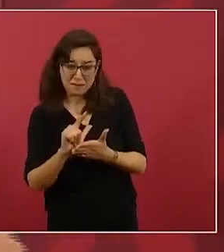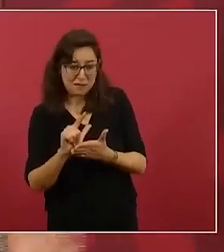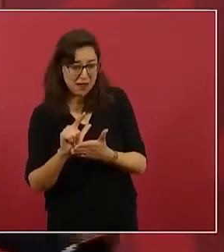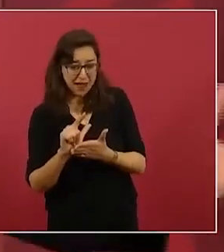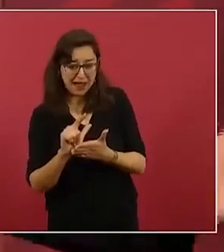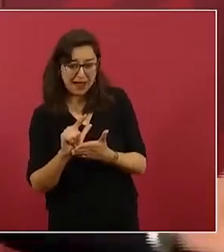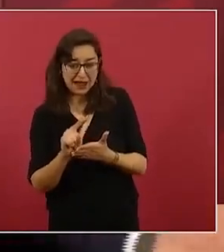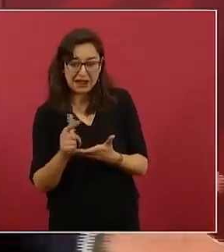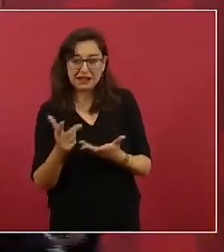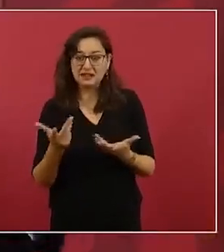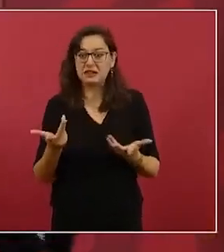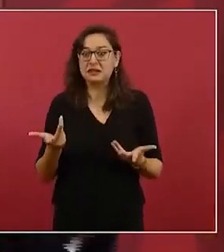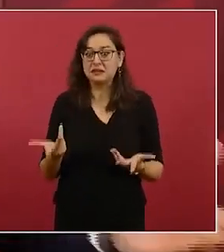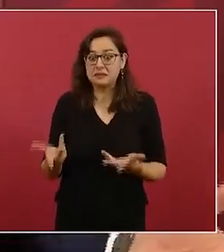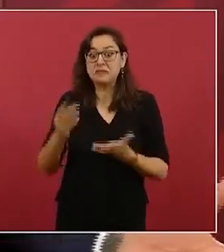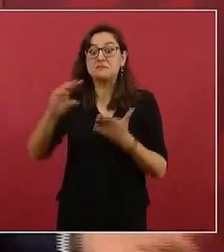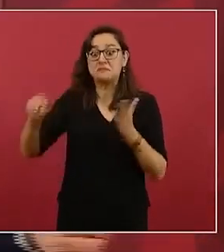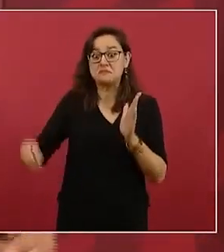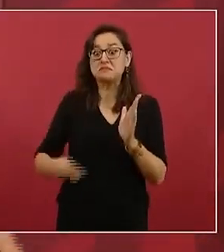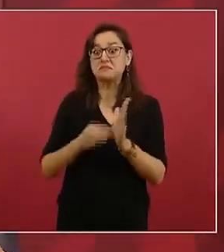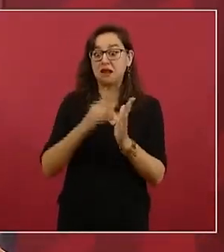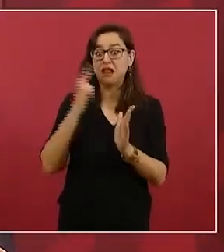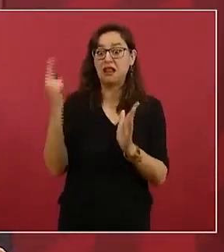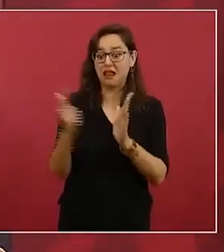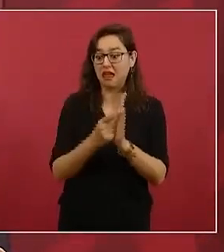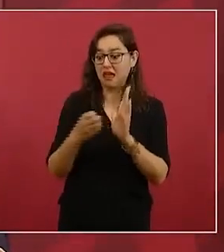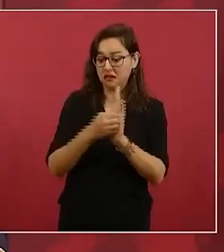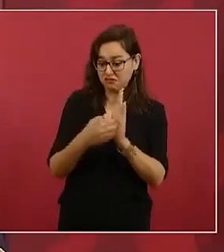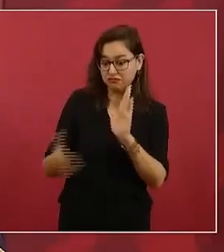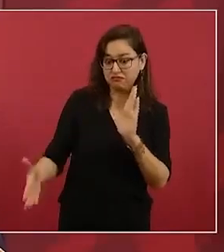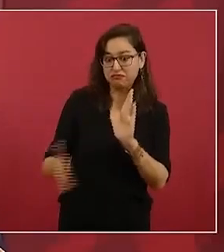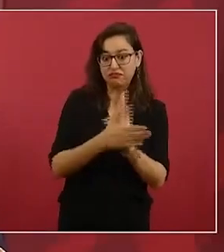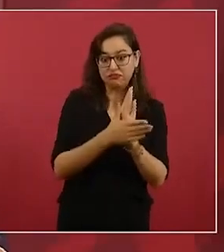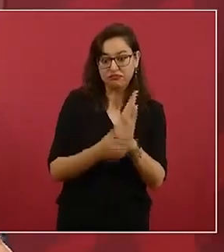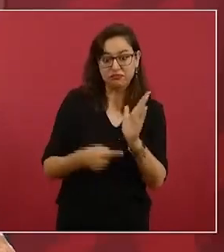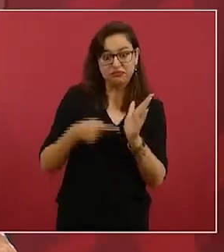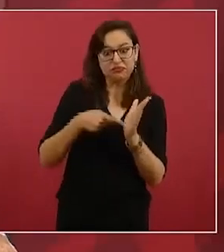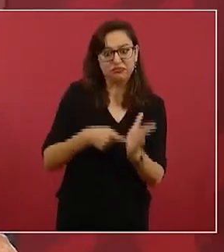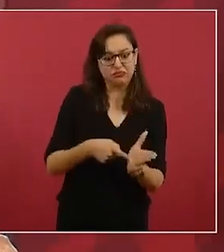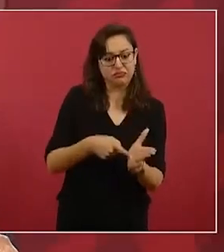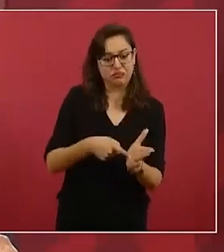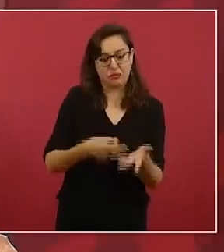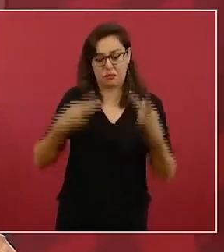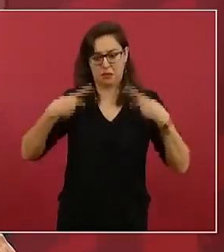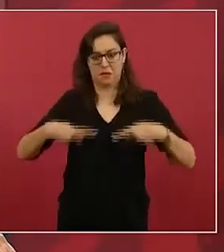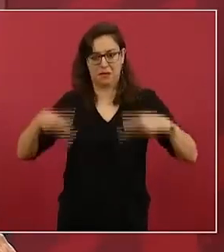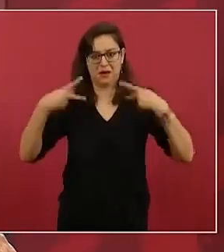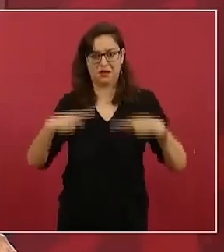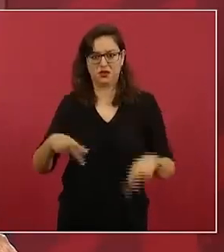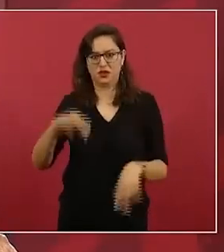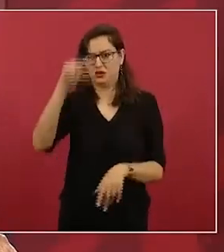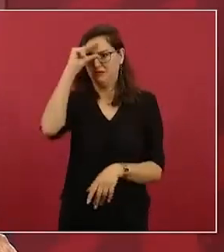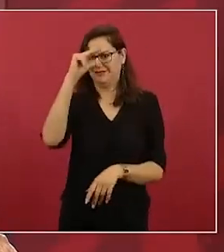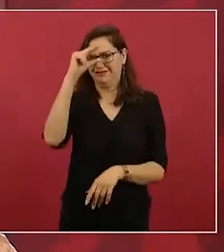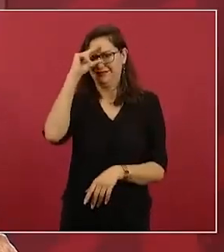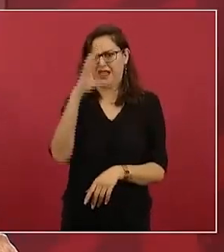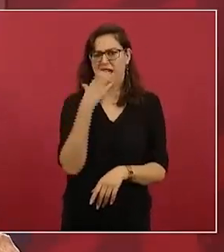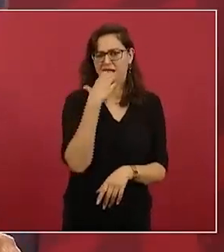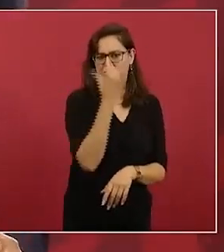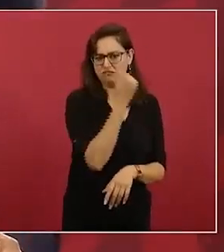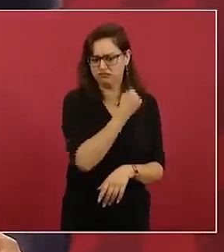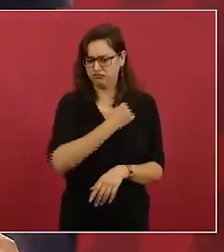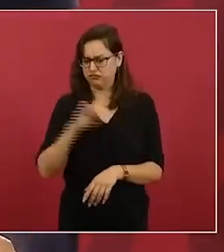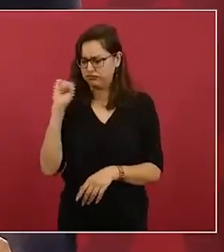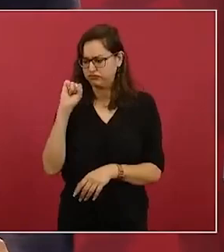pues conocen que en el caso de las presas, es un agua que se tiene